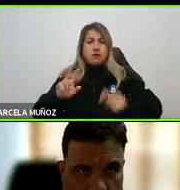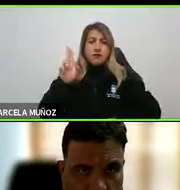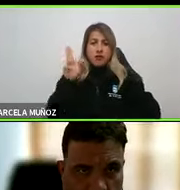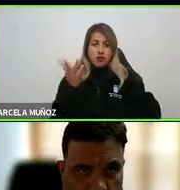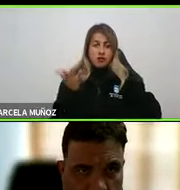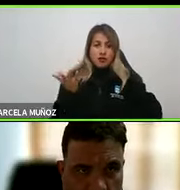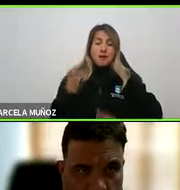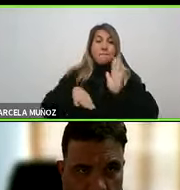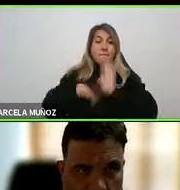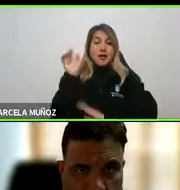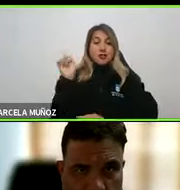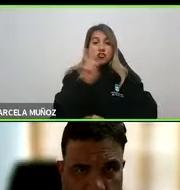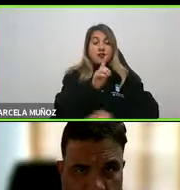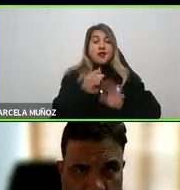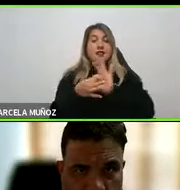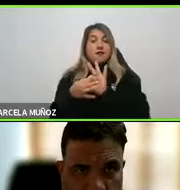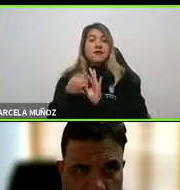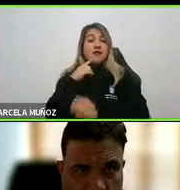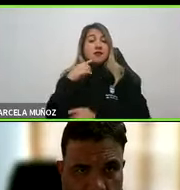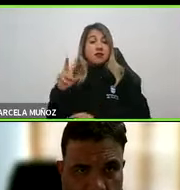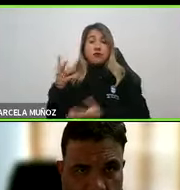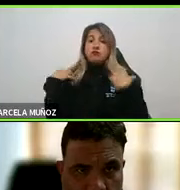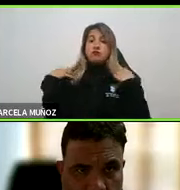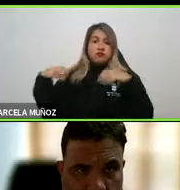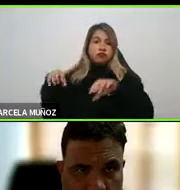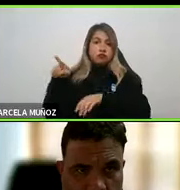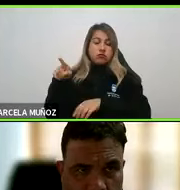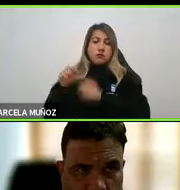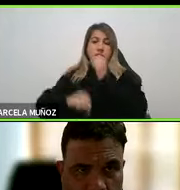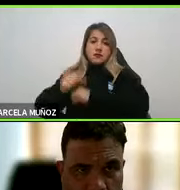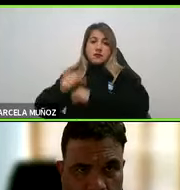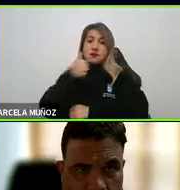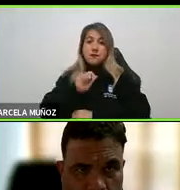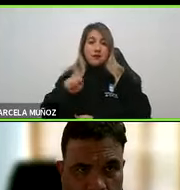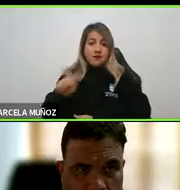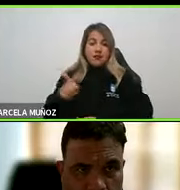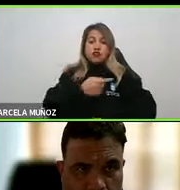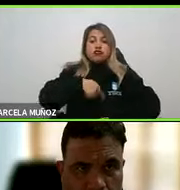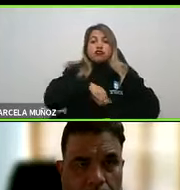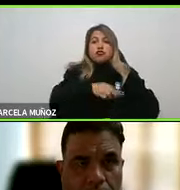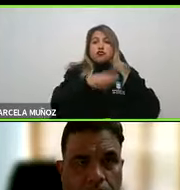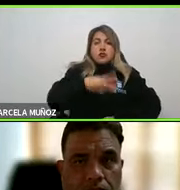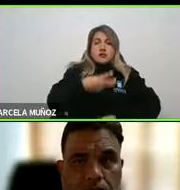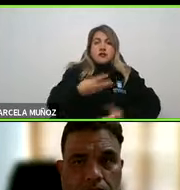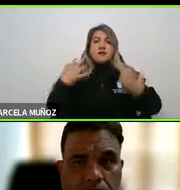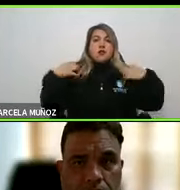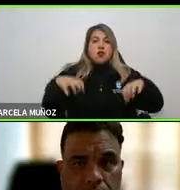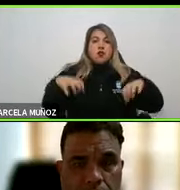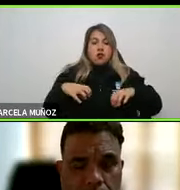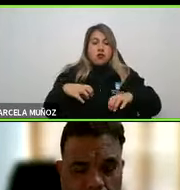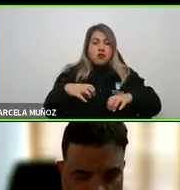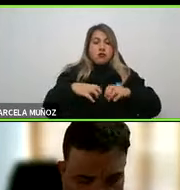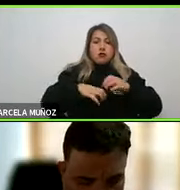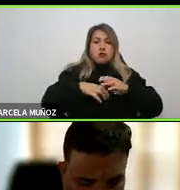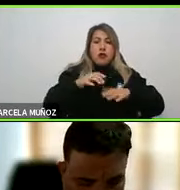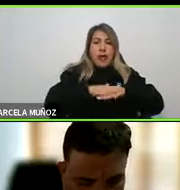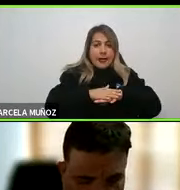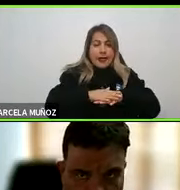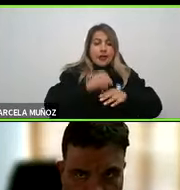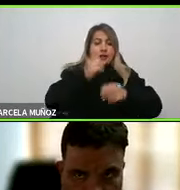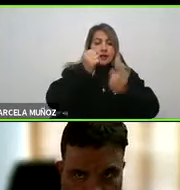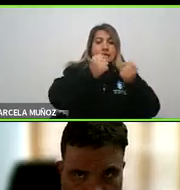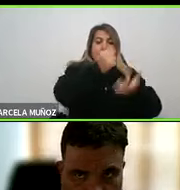mayor parte también depende de privados, que no podemos tampoco como municipio tener que estar colocando recursos ni mano de obra donde